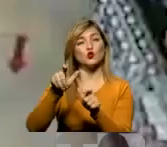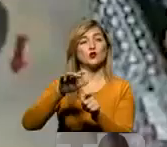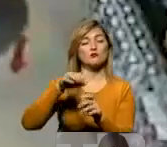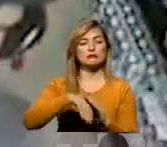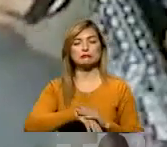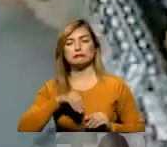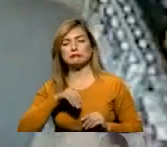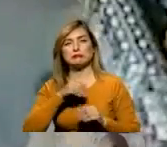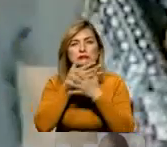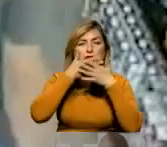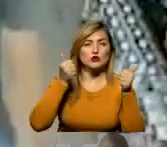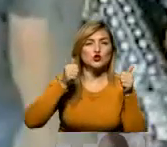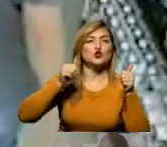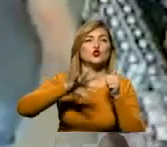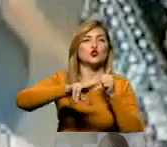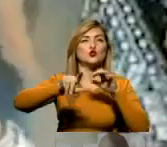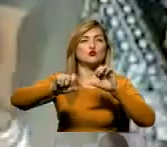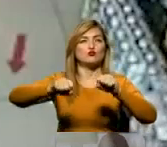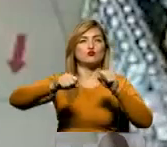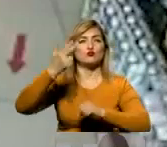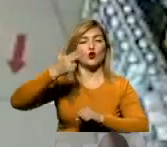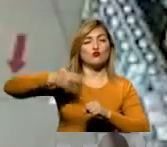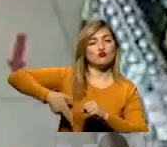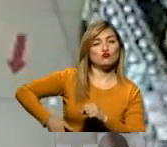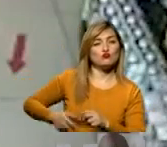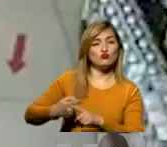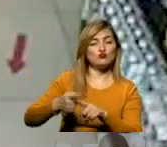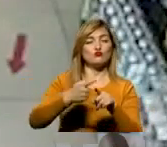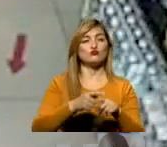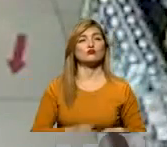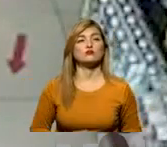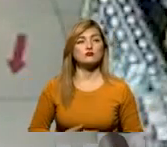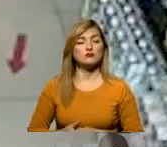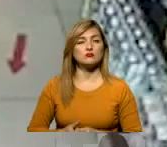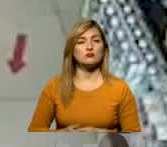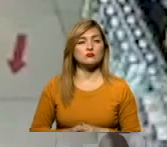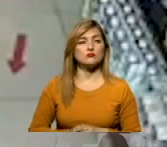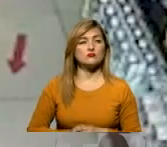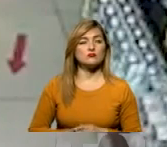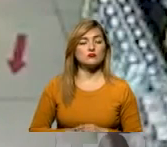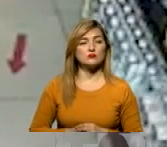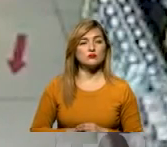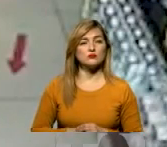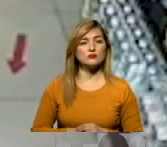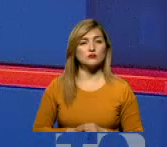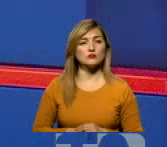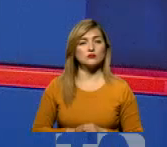hurto, estafa, robo de motocicletas, porte de armas, entre otros delitos. Helen Quiñones, 24